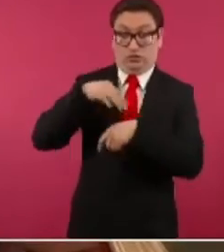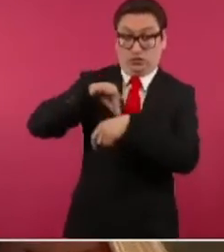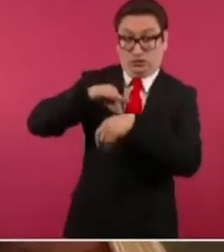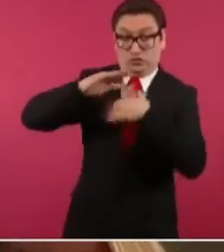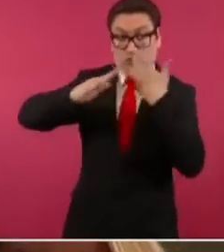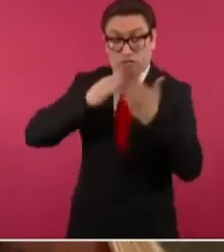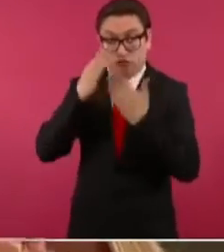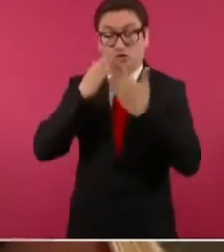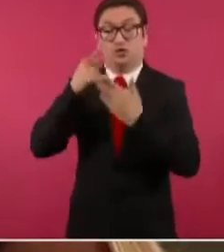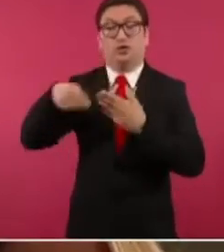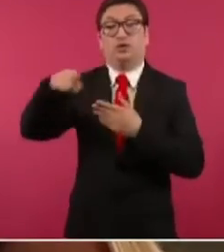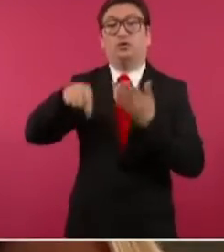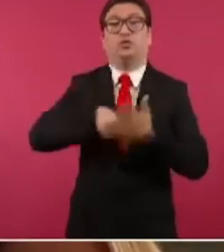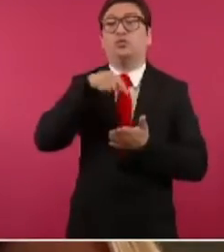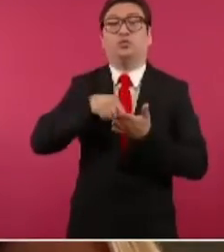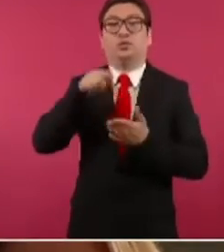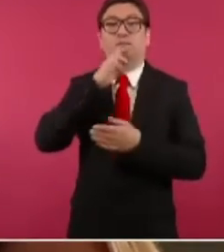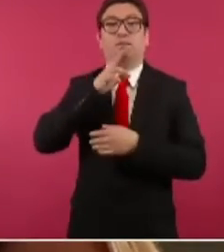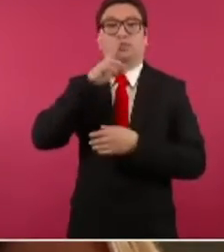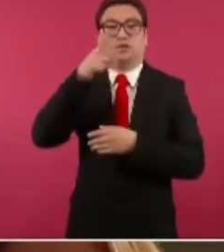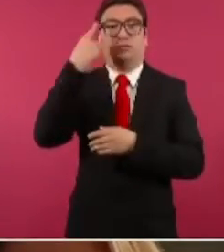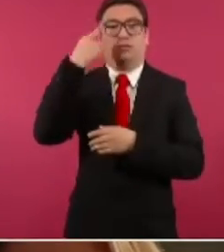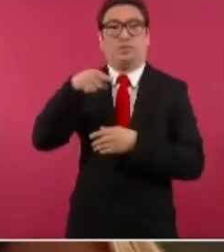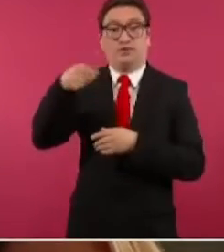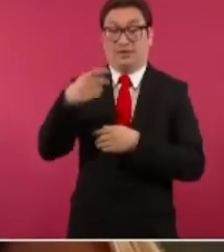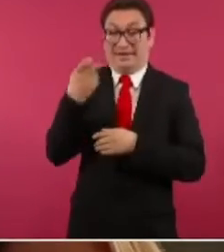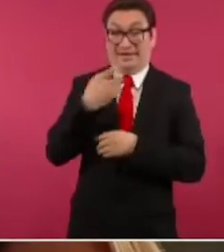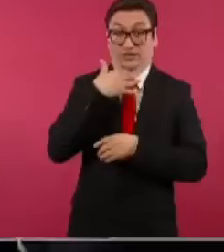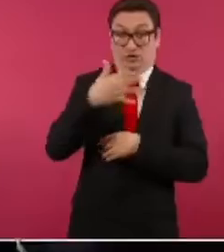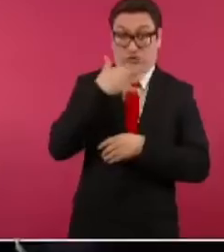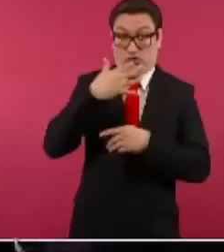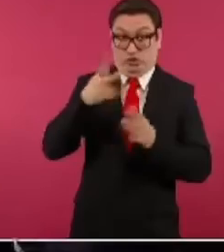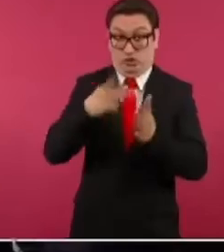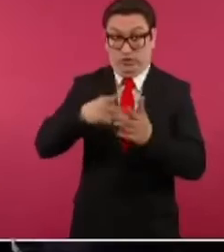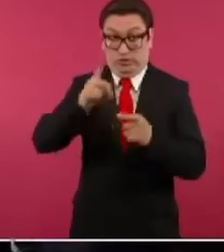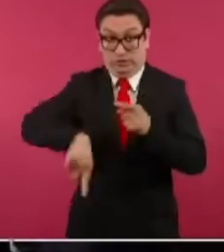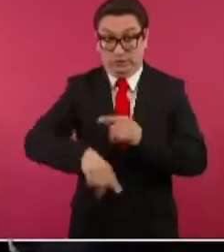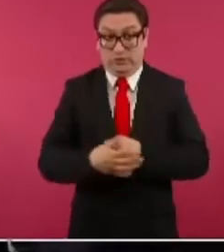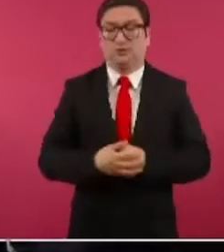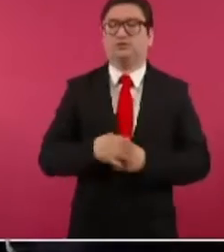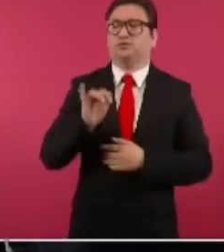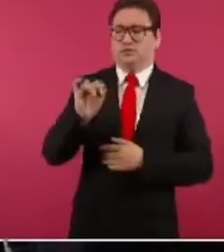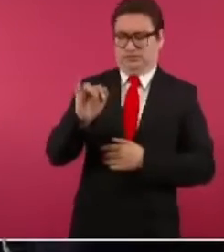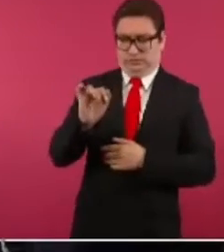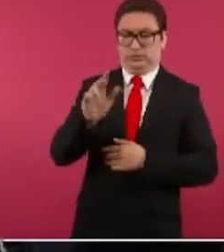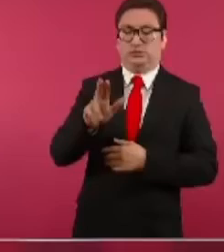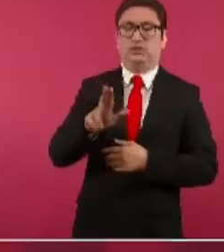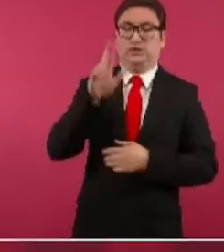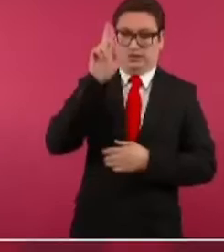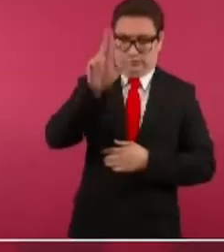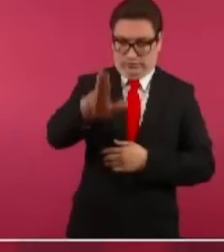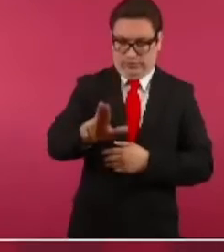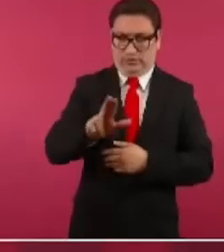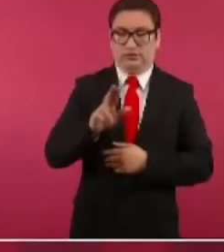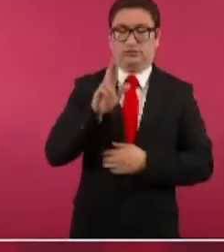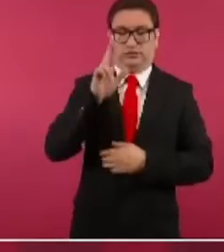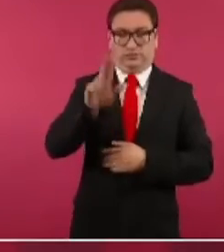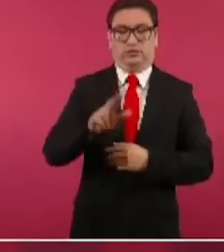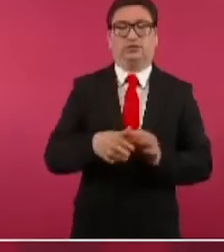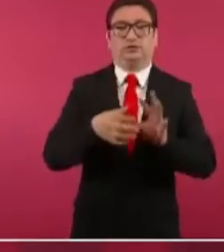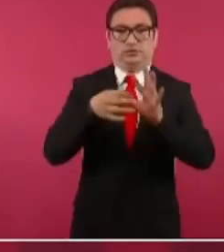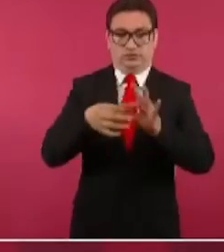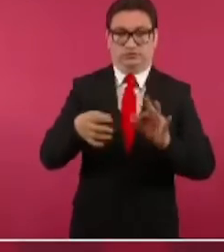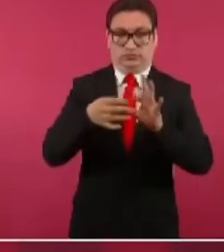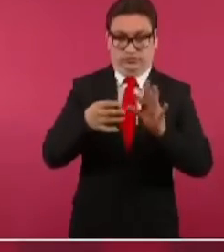tengan espacios y evitar así que se repitan estas situaciones? Sí, sí. El martes vamos a tener